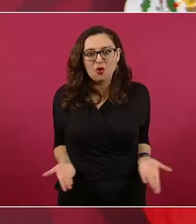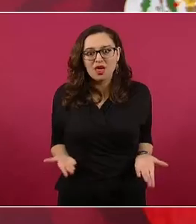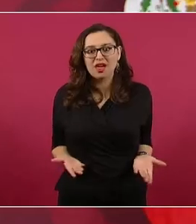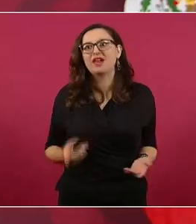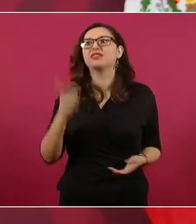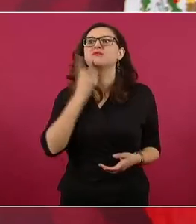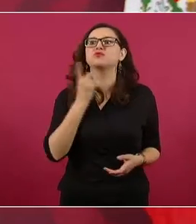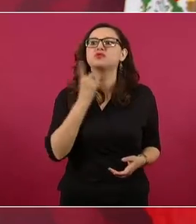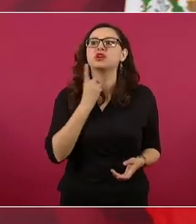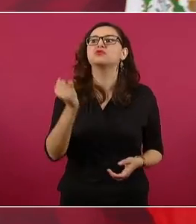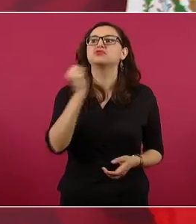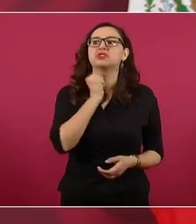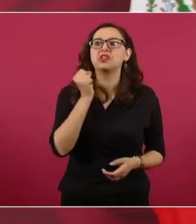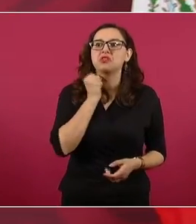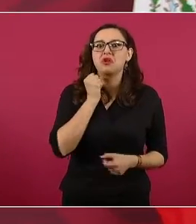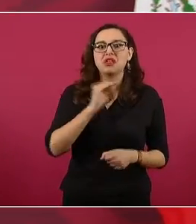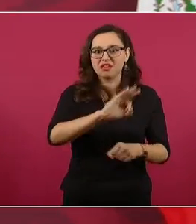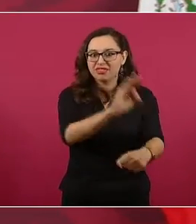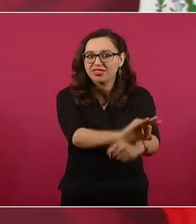legisladores